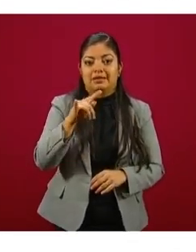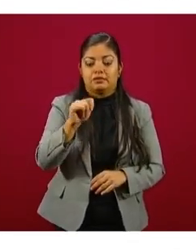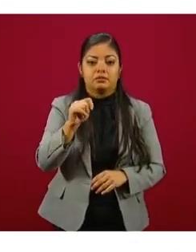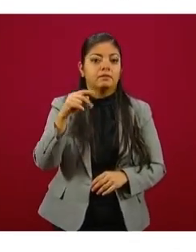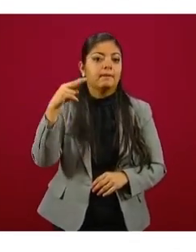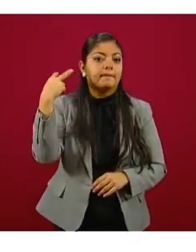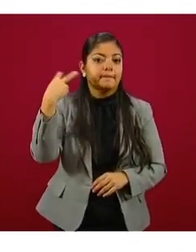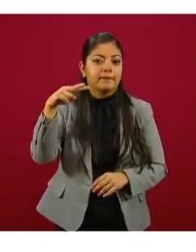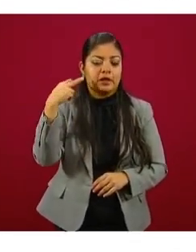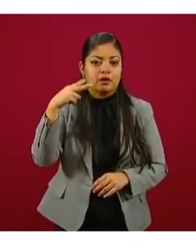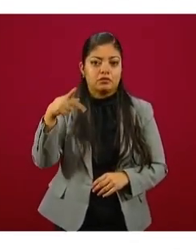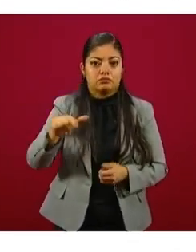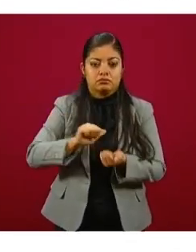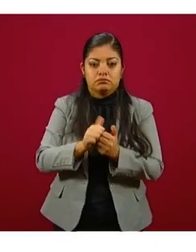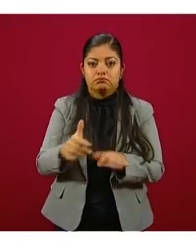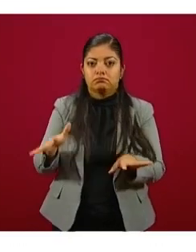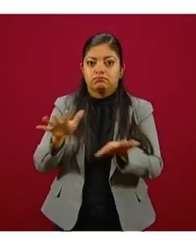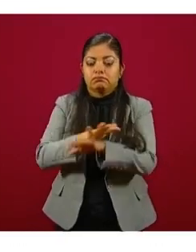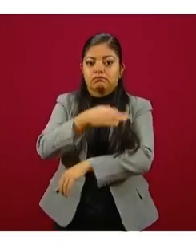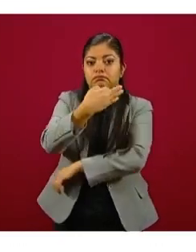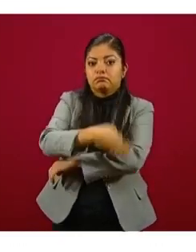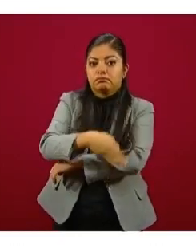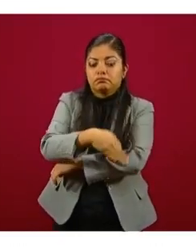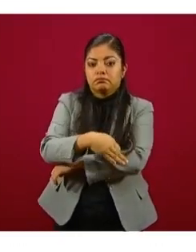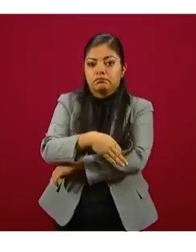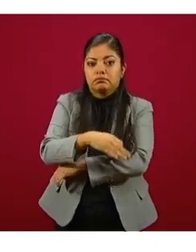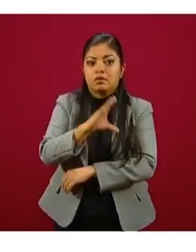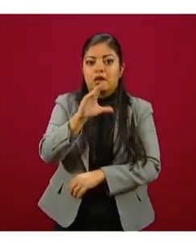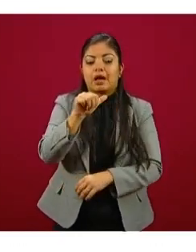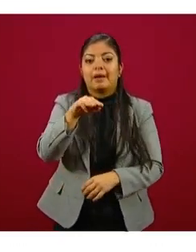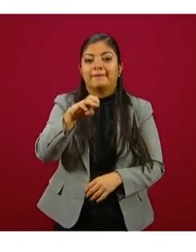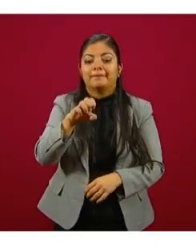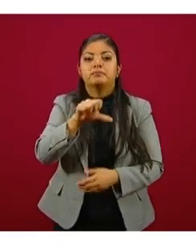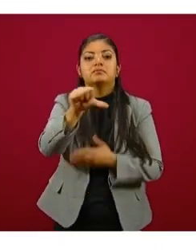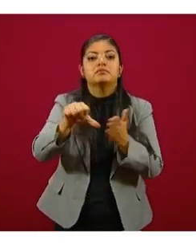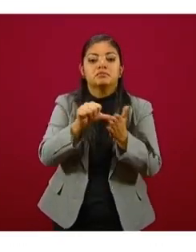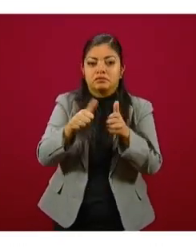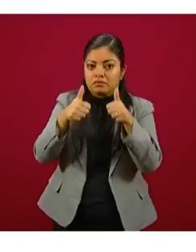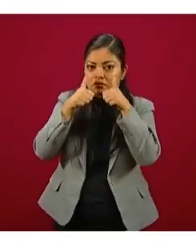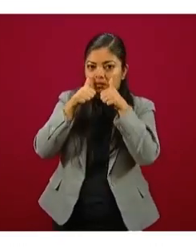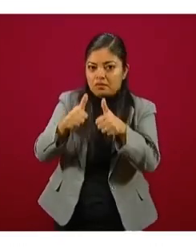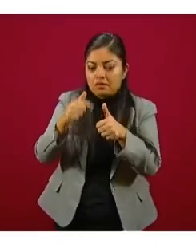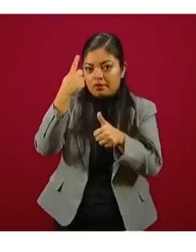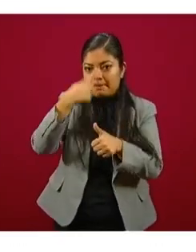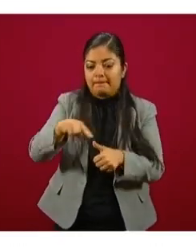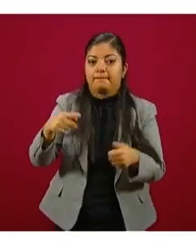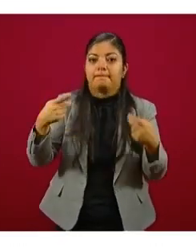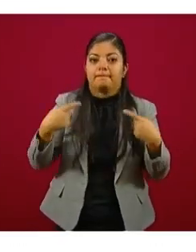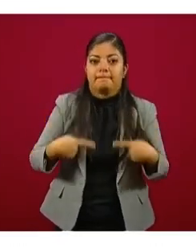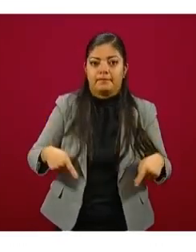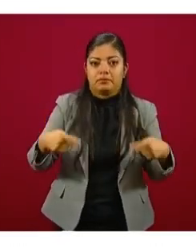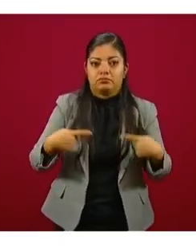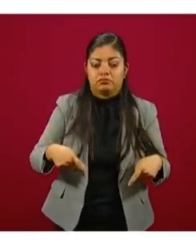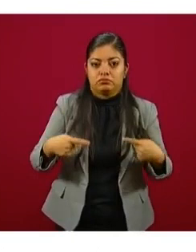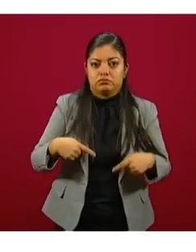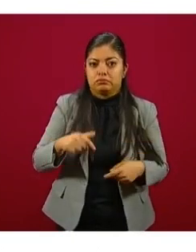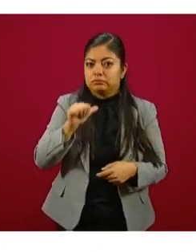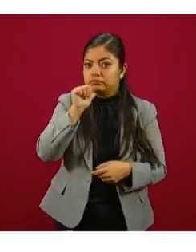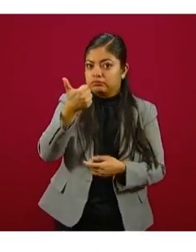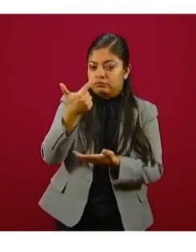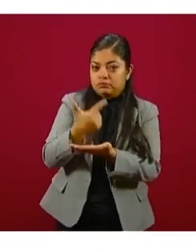Veracruz se reconvierte temporalmente en un CAME, en un centro de atención médica extendida para pacientes no